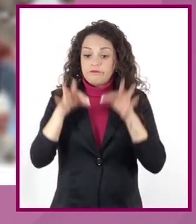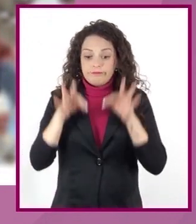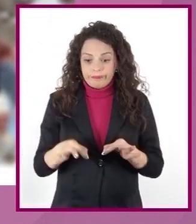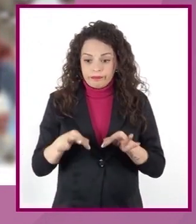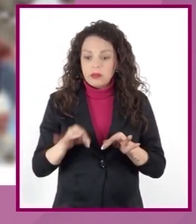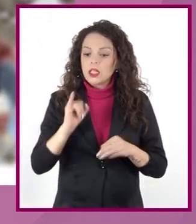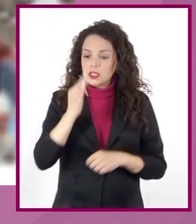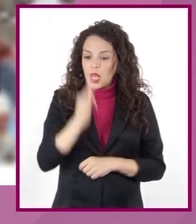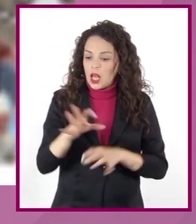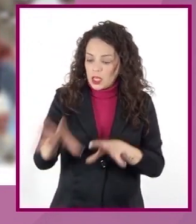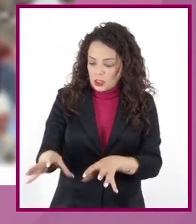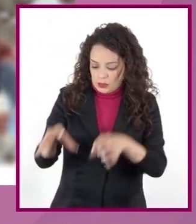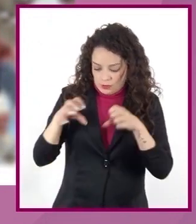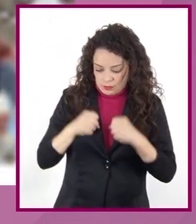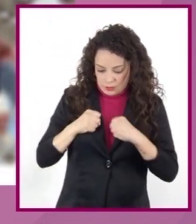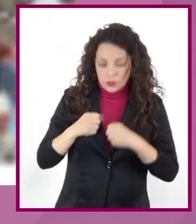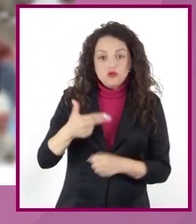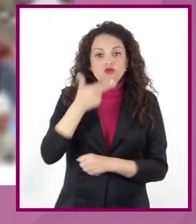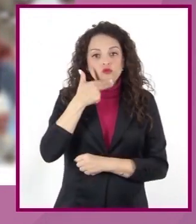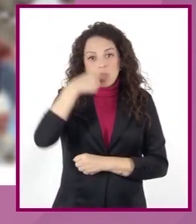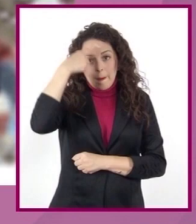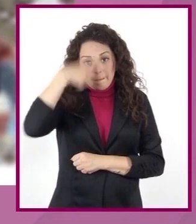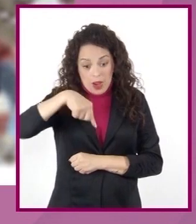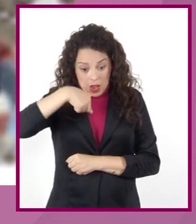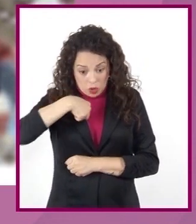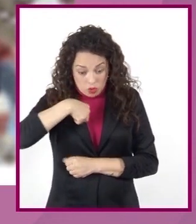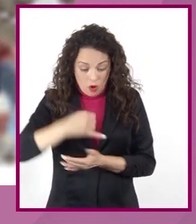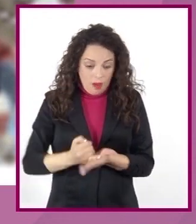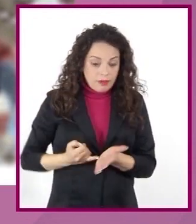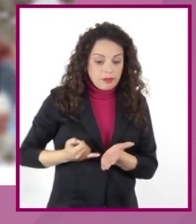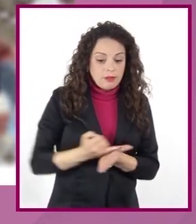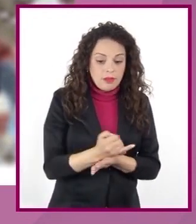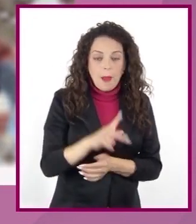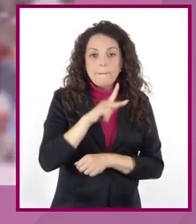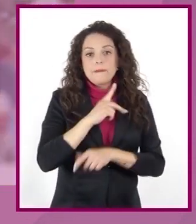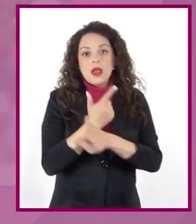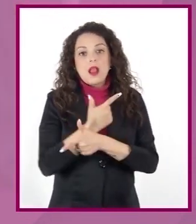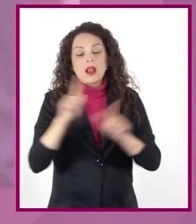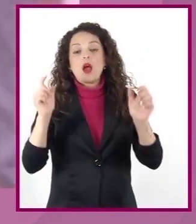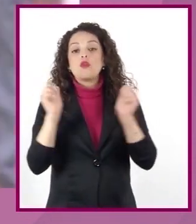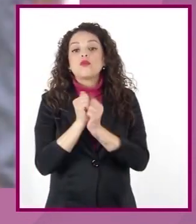les sirven para decidir y ejercer su libertad con responsabilidad.